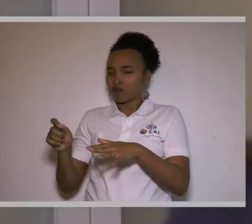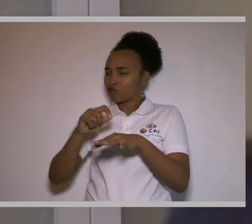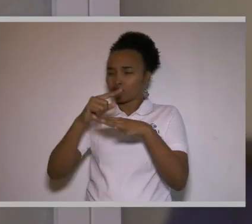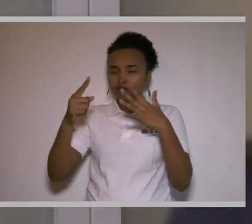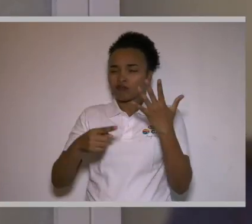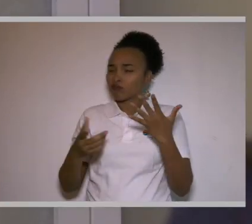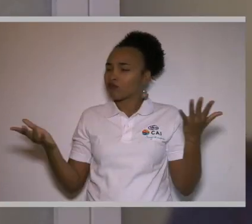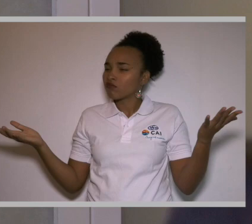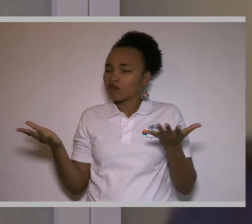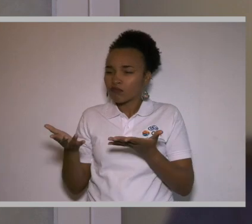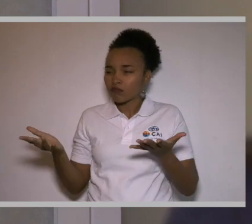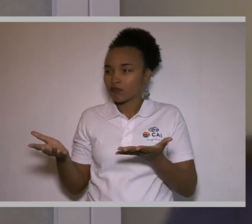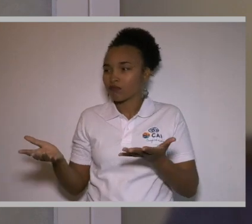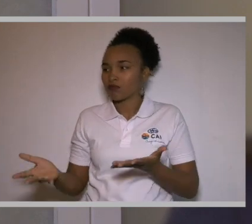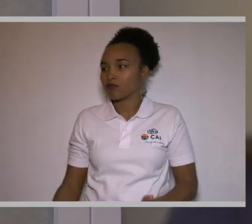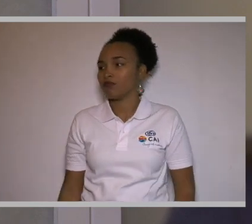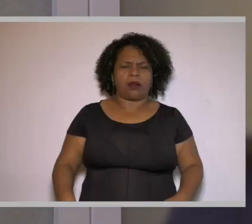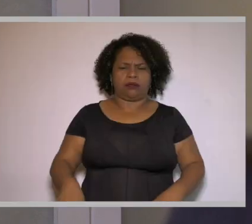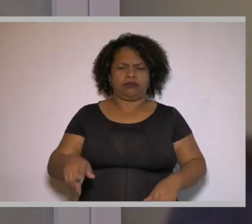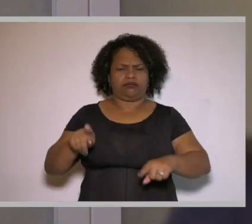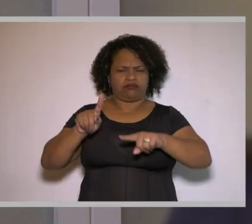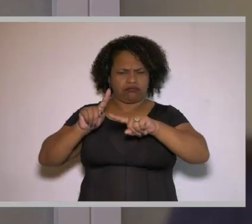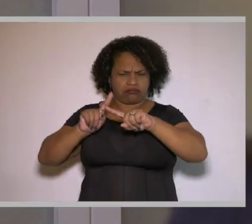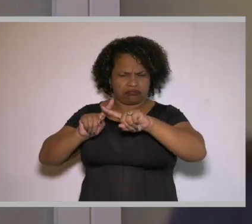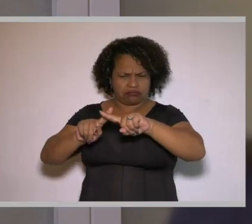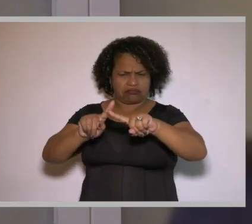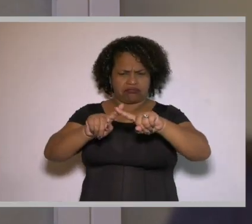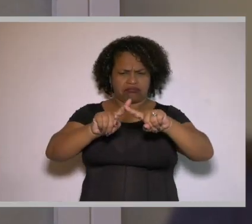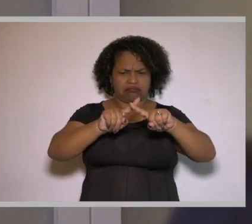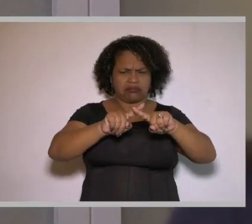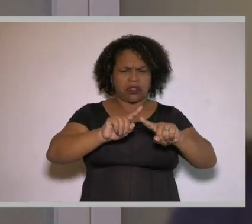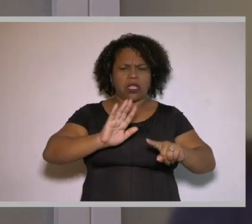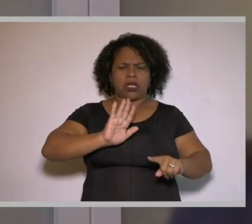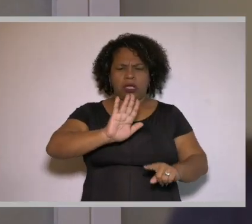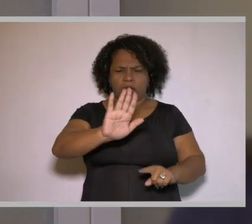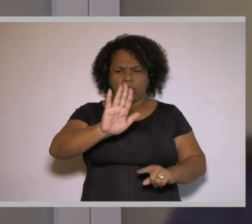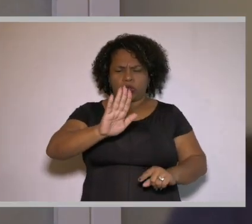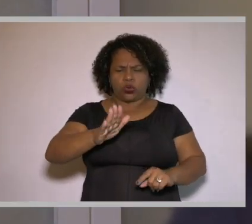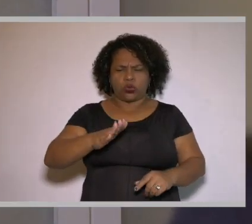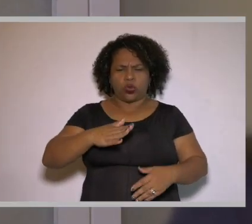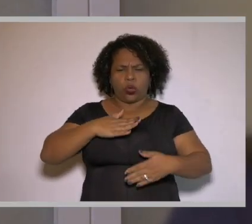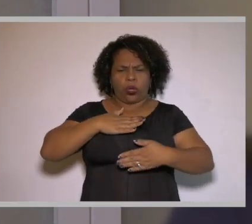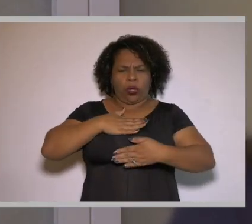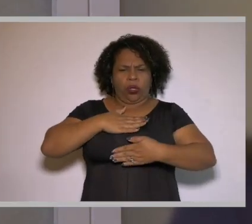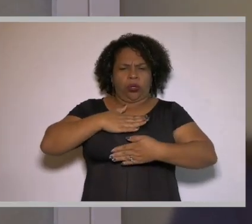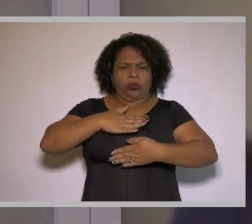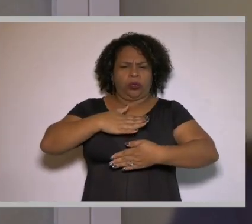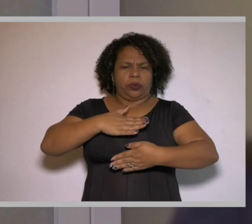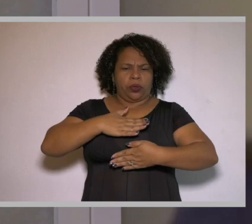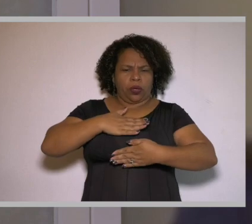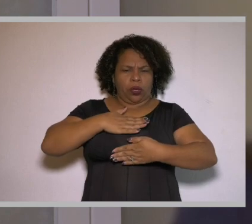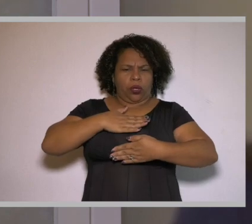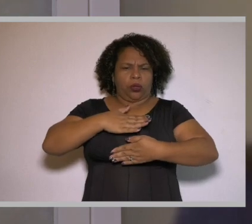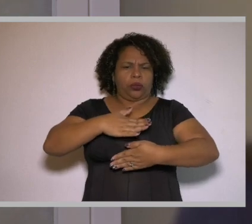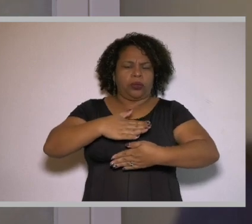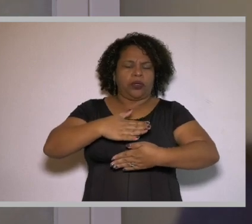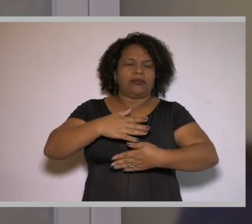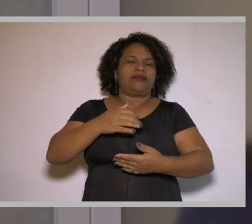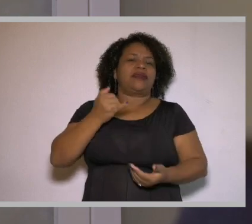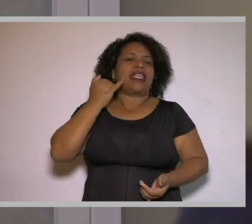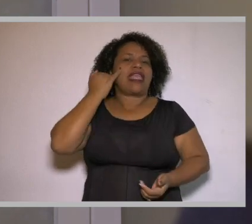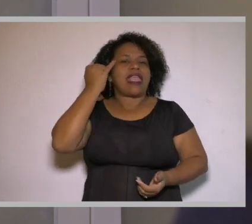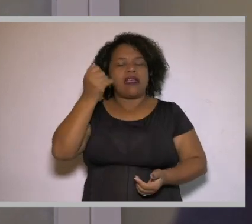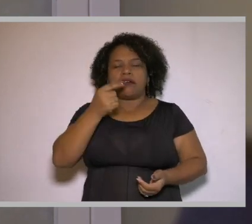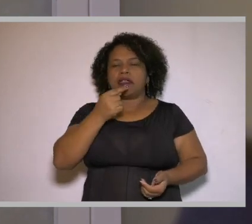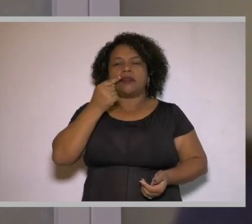renales, glomerulonefritis postestreptocócica, infecciones cardíacas, endocarditis bacterianas, alteraciones